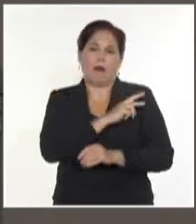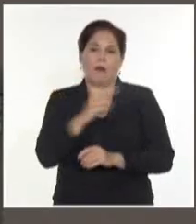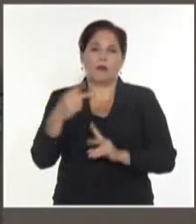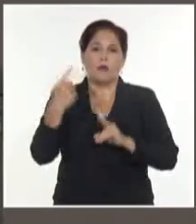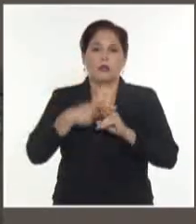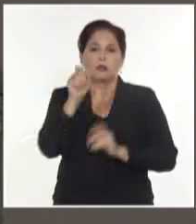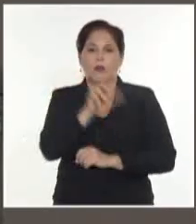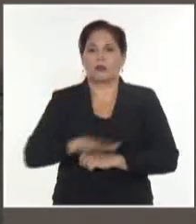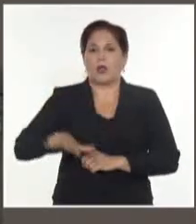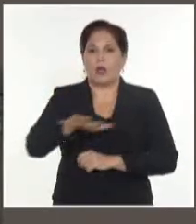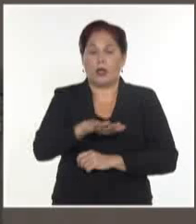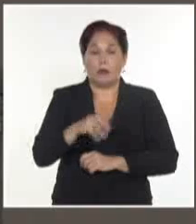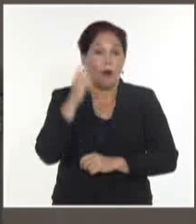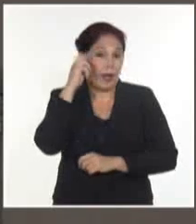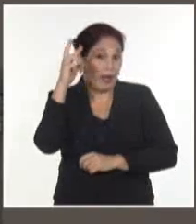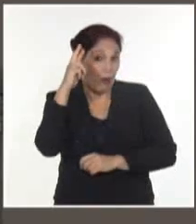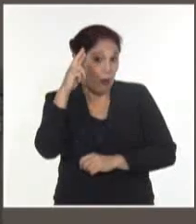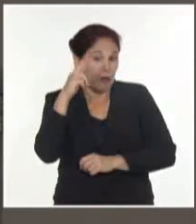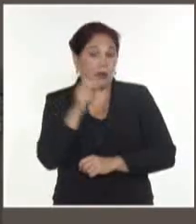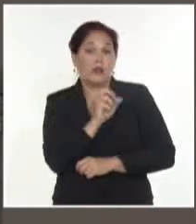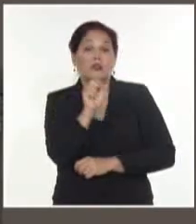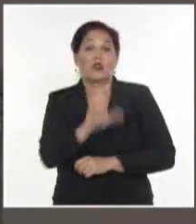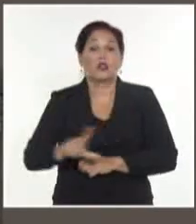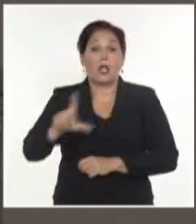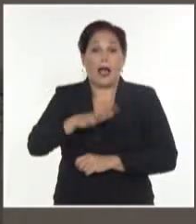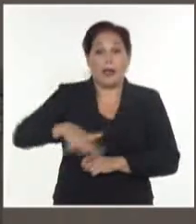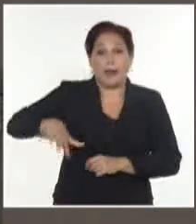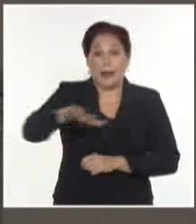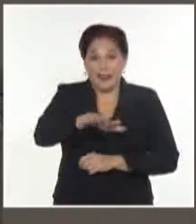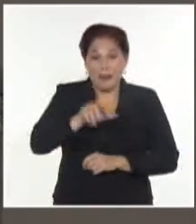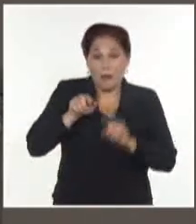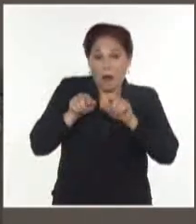Y recuérdense que la construcción socialista